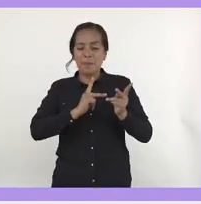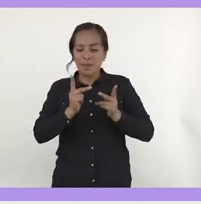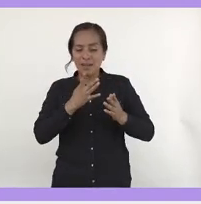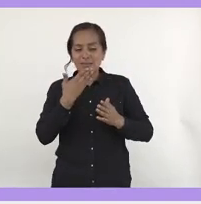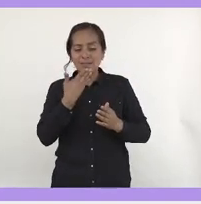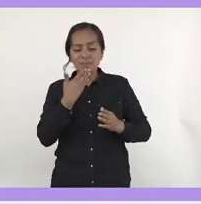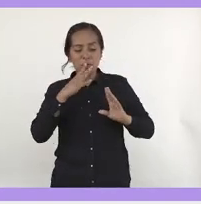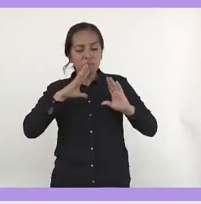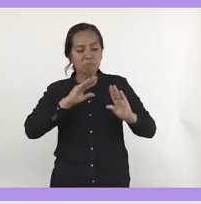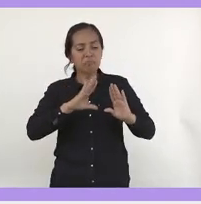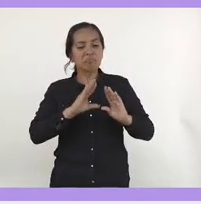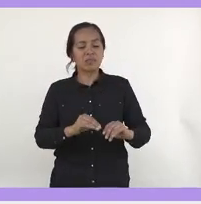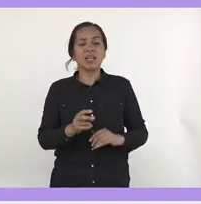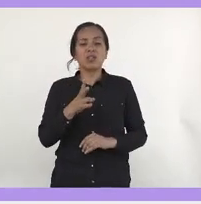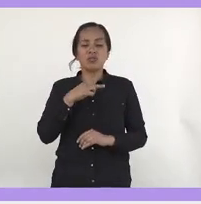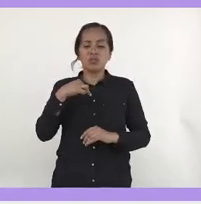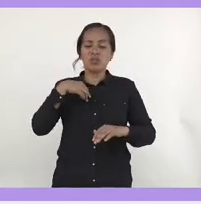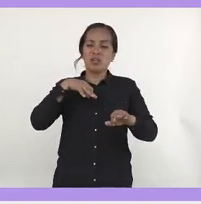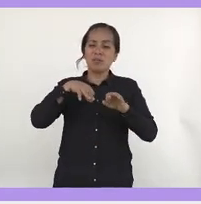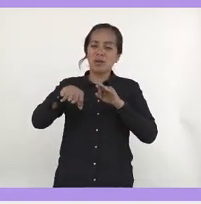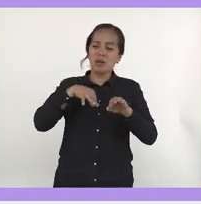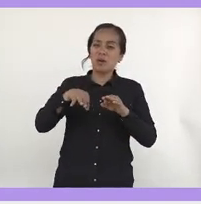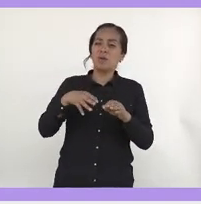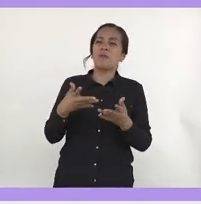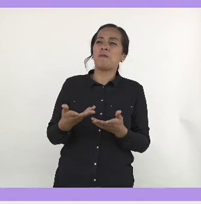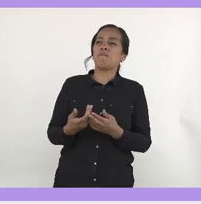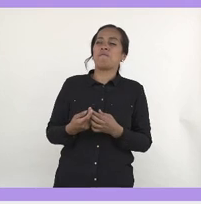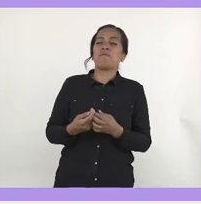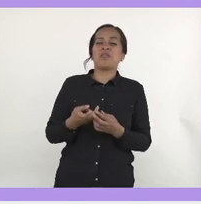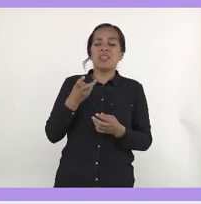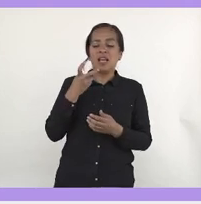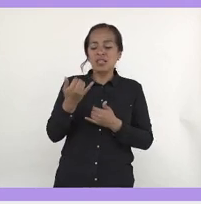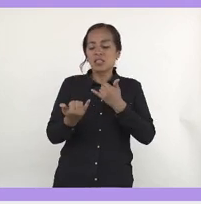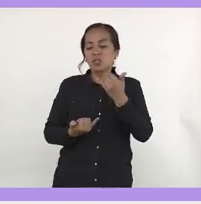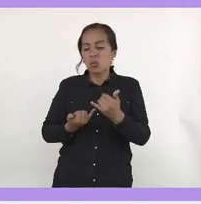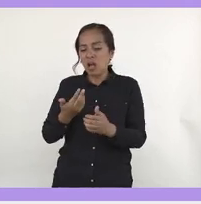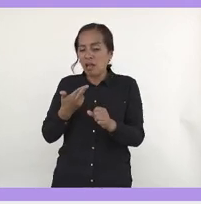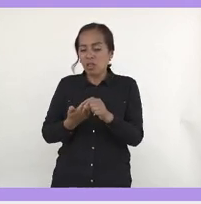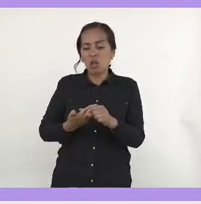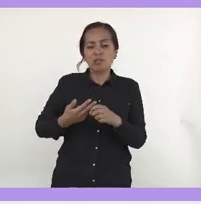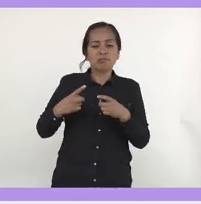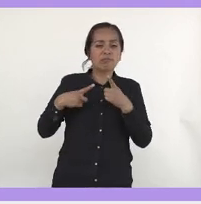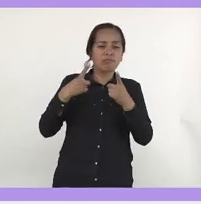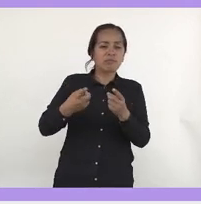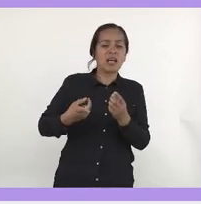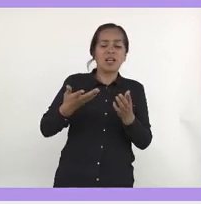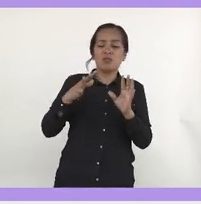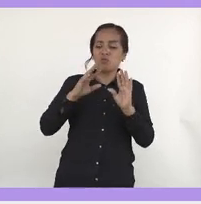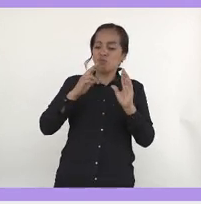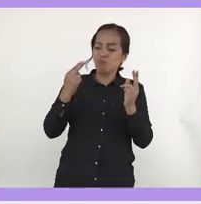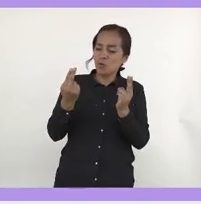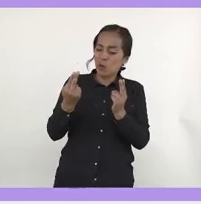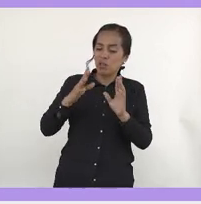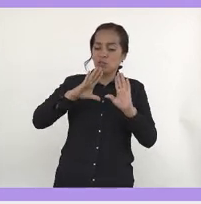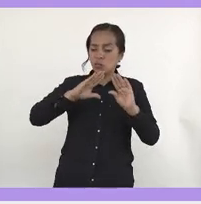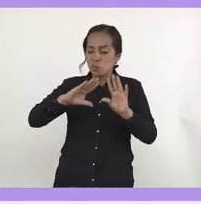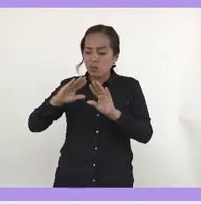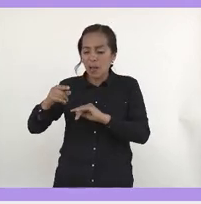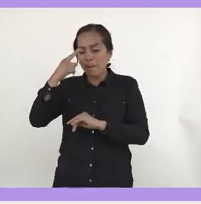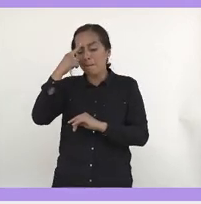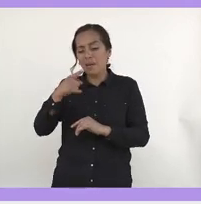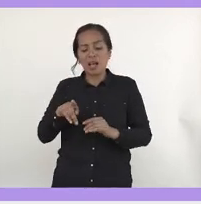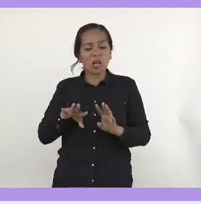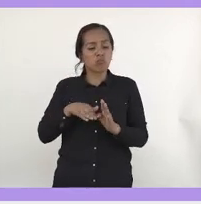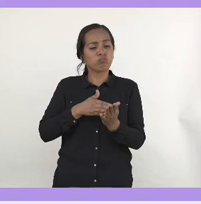nuestro trabajo el el ir reforzando a estas jugadoras darles las herramientas necesarias para que no se nos pierdan en el camino para que